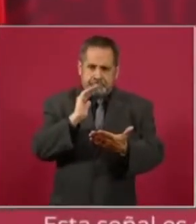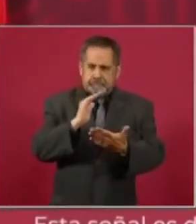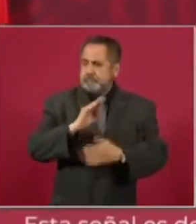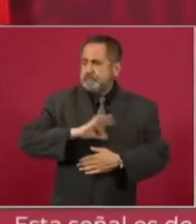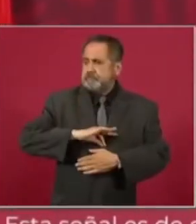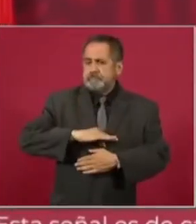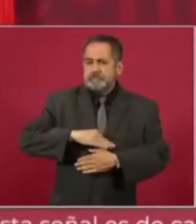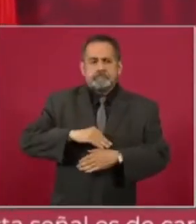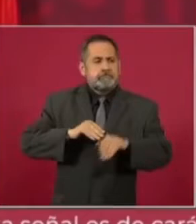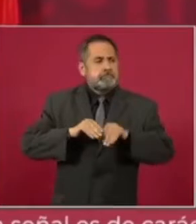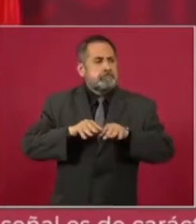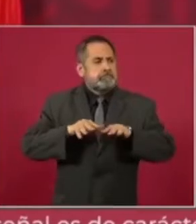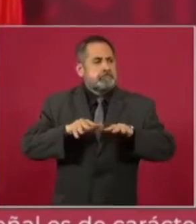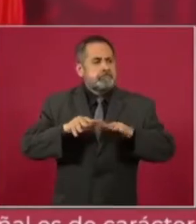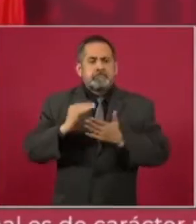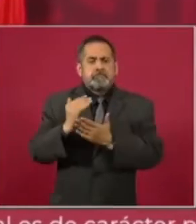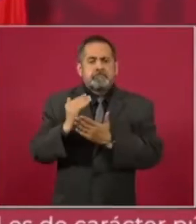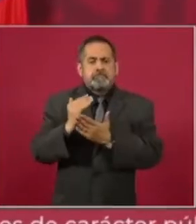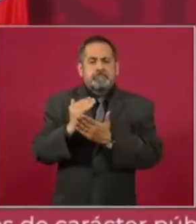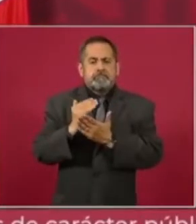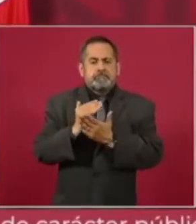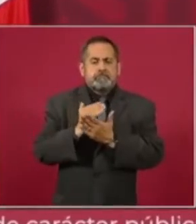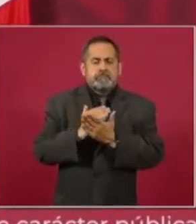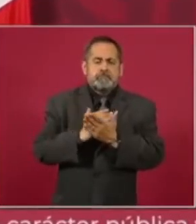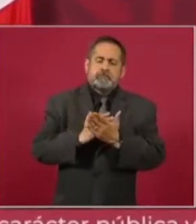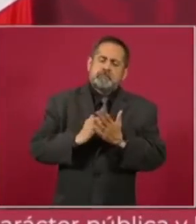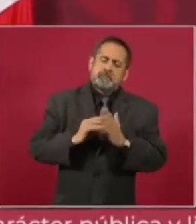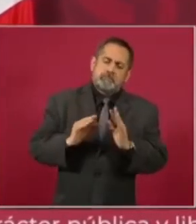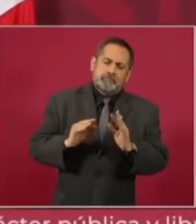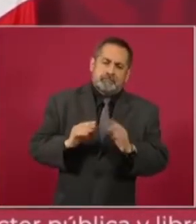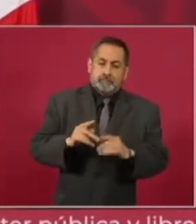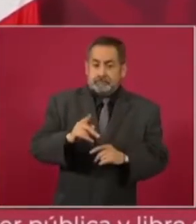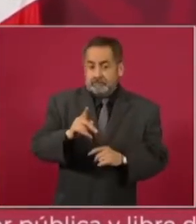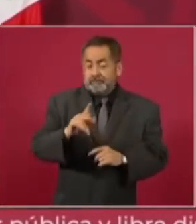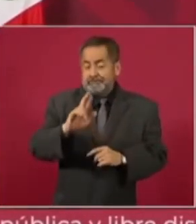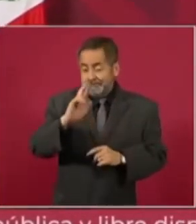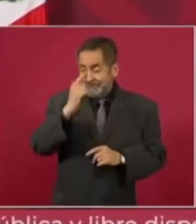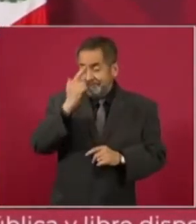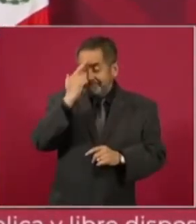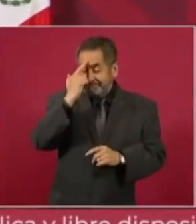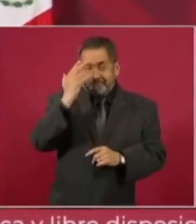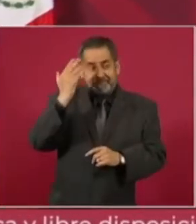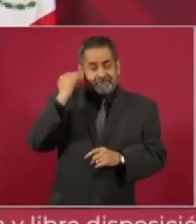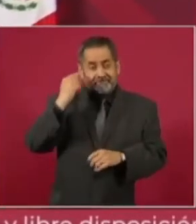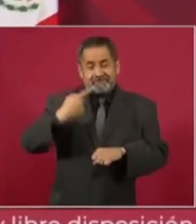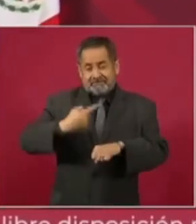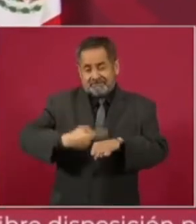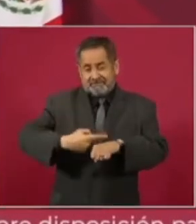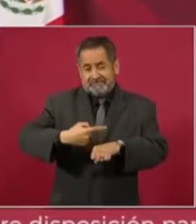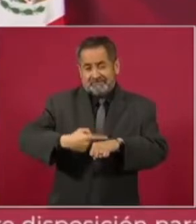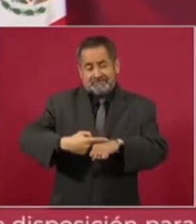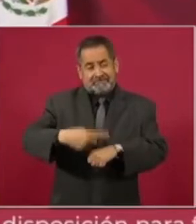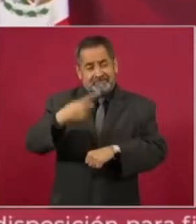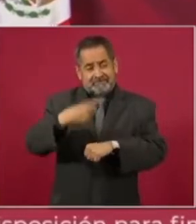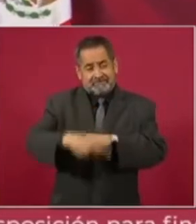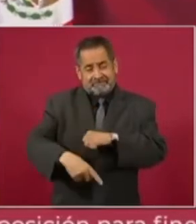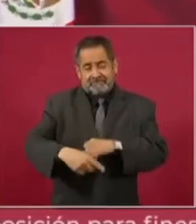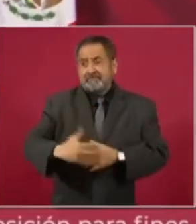pero no olvidar el daño que causó, lo difícil que